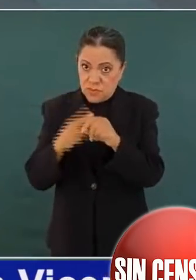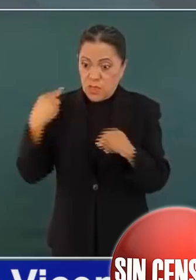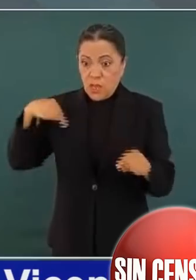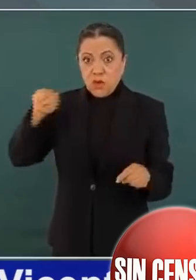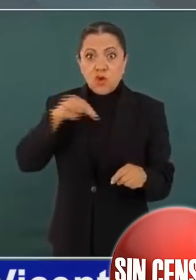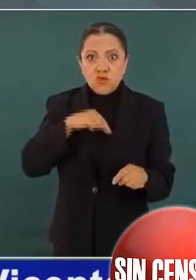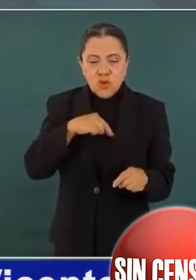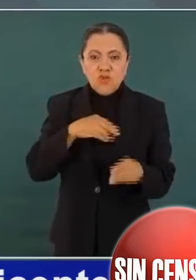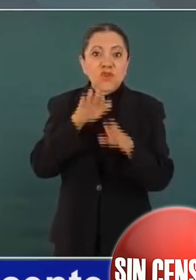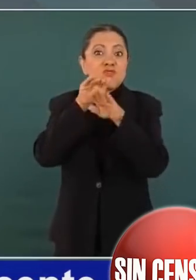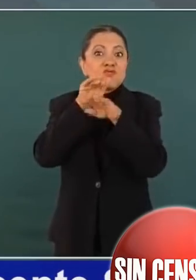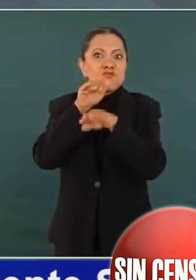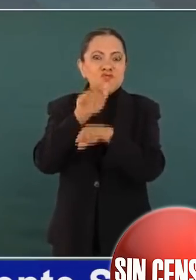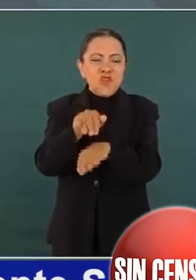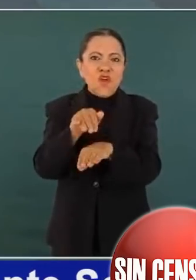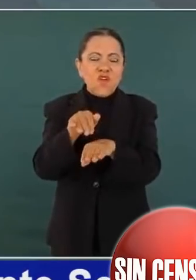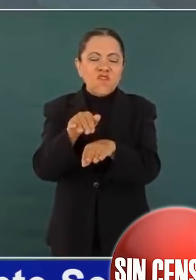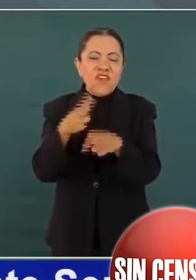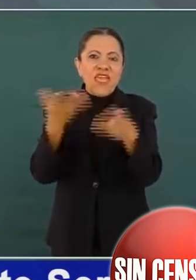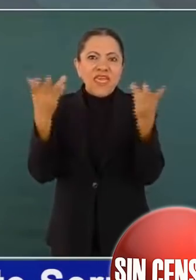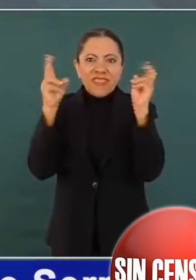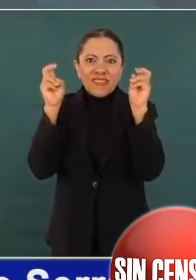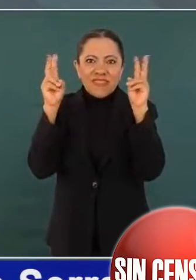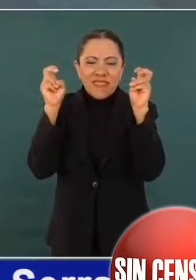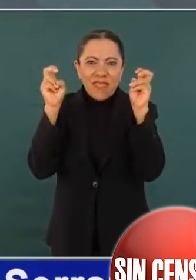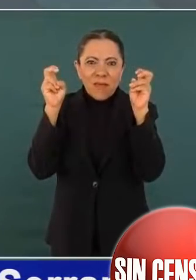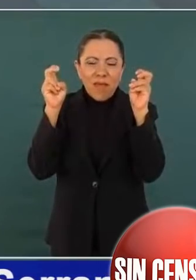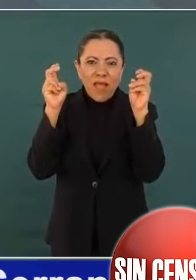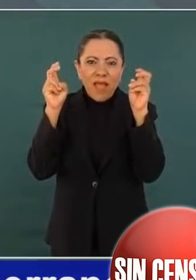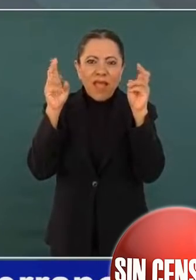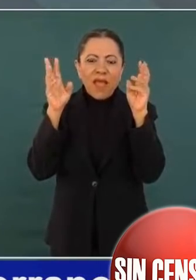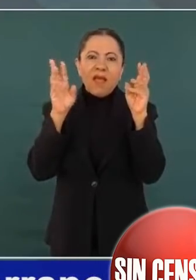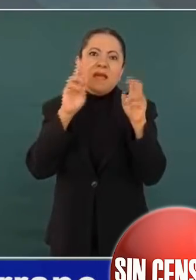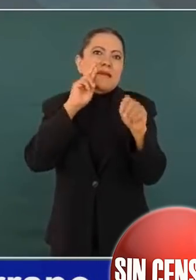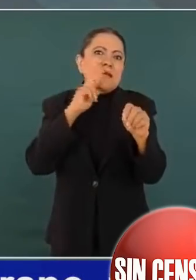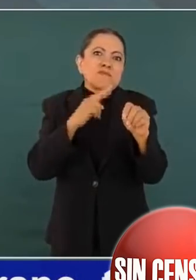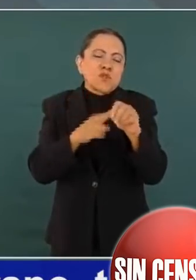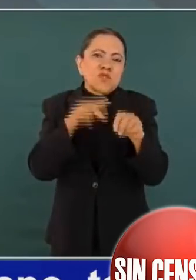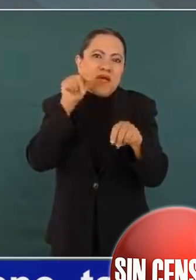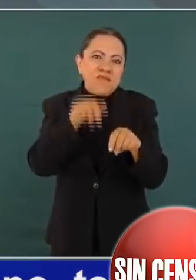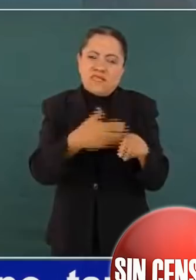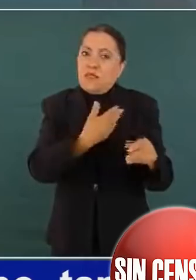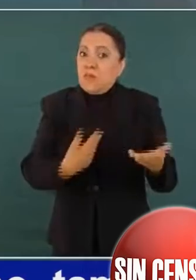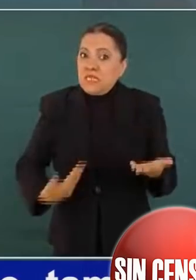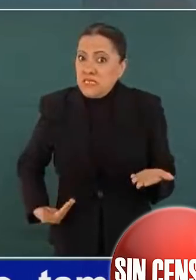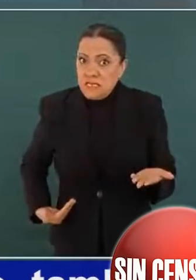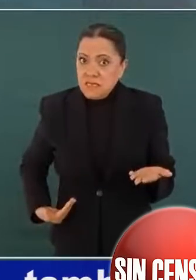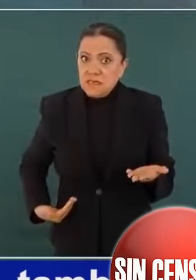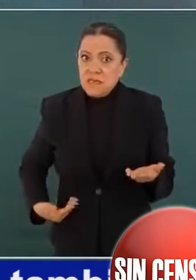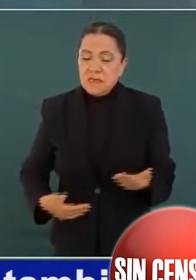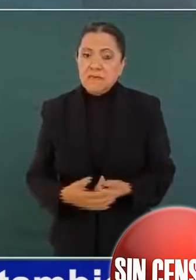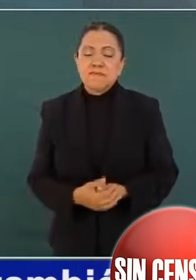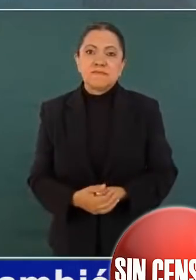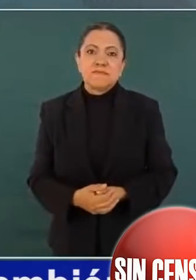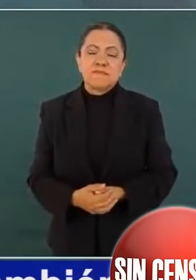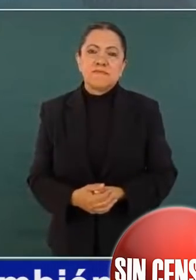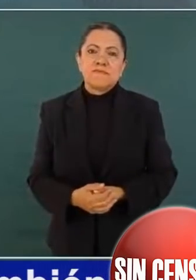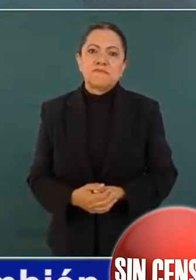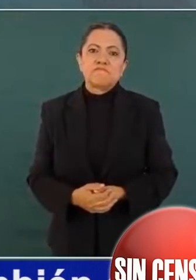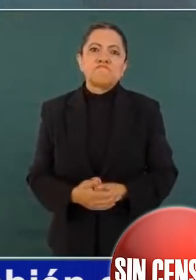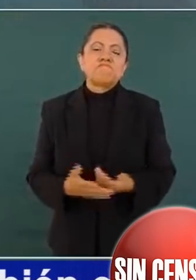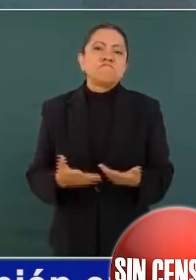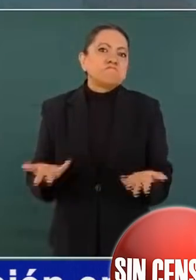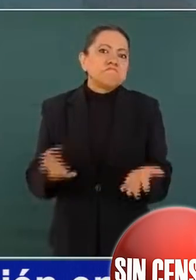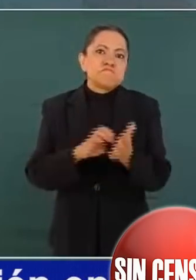ver con las facultades del Ejecutivo. Si son servidores